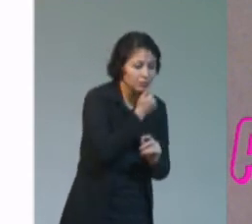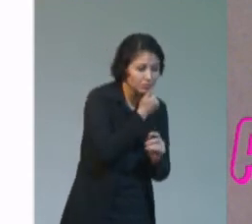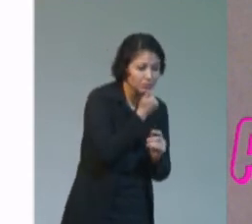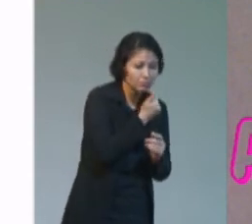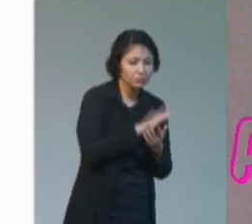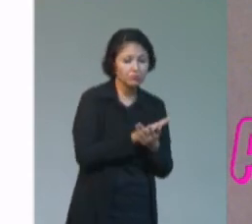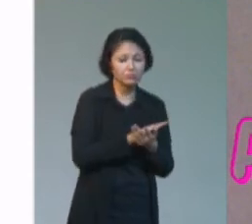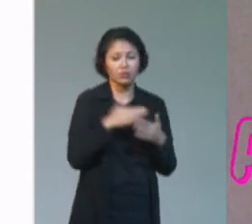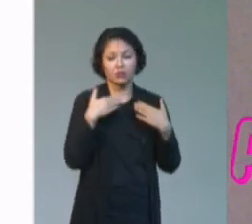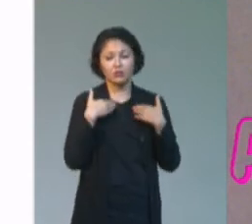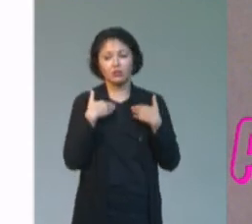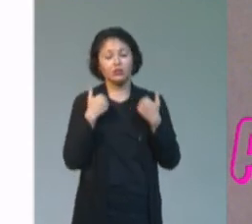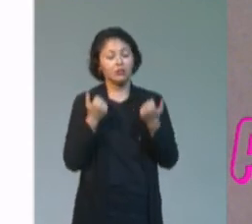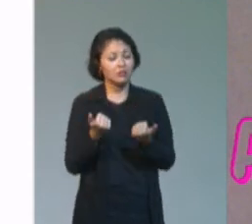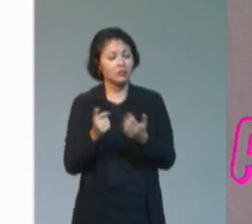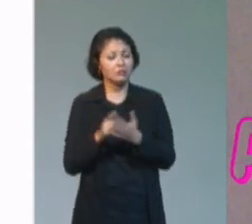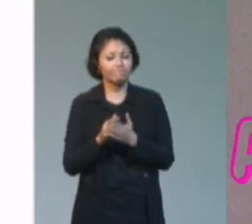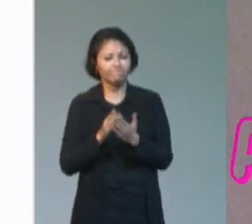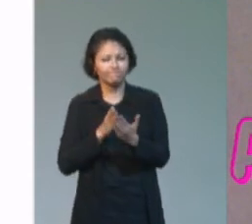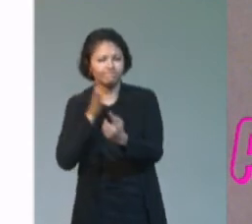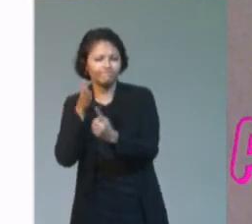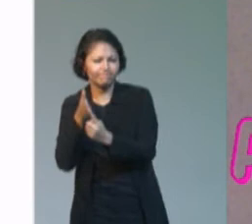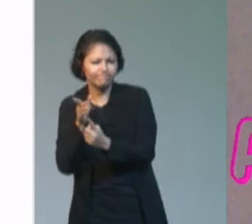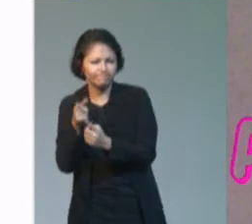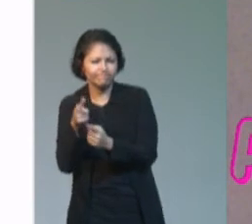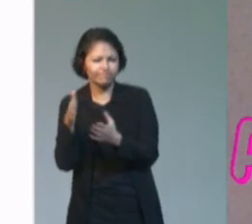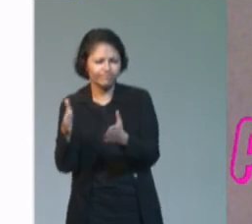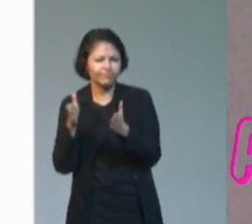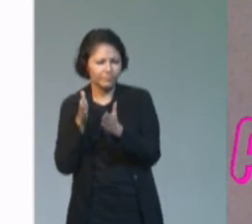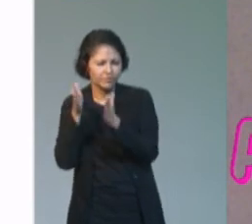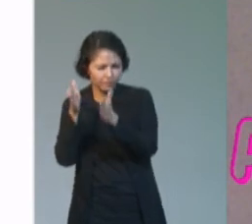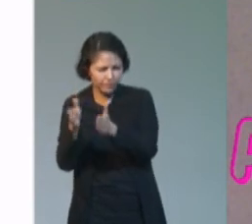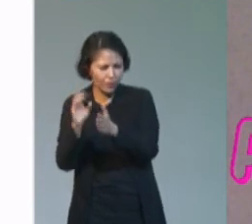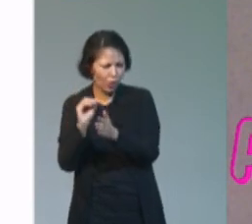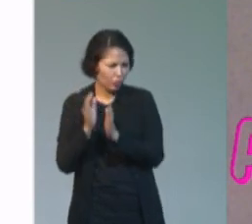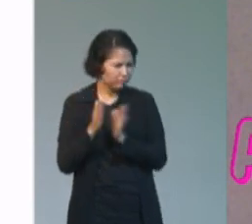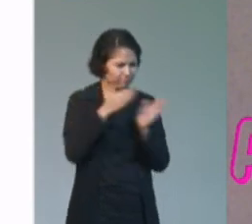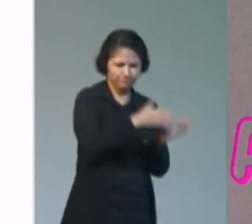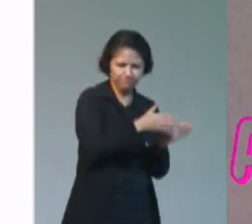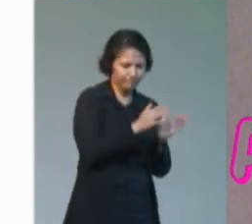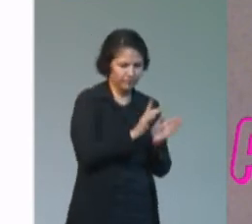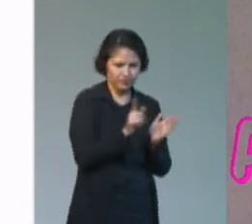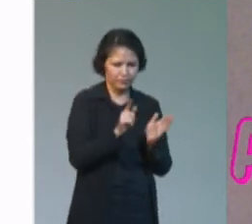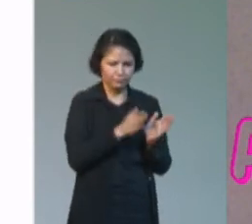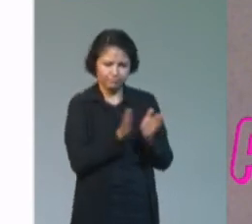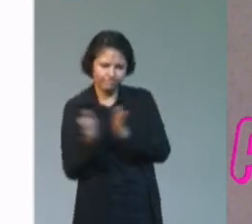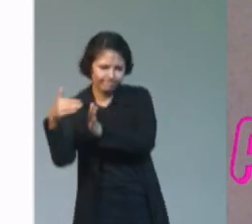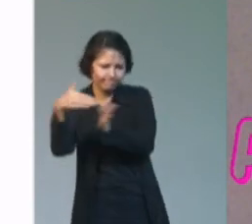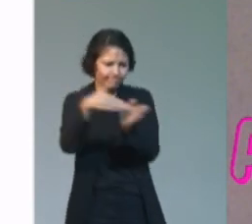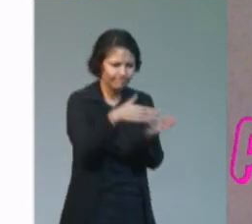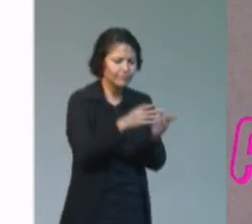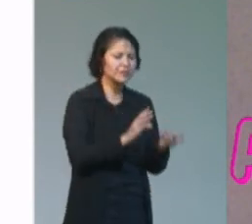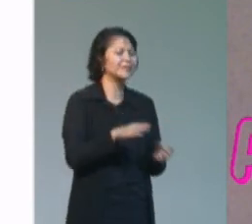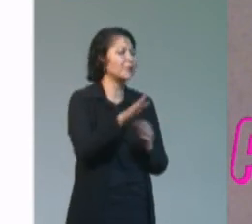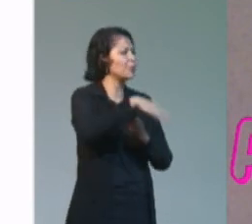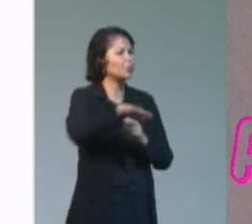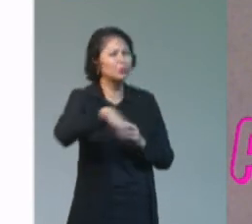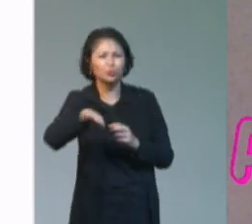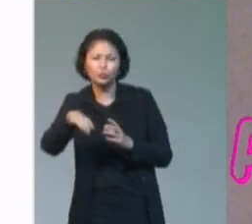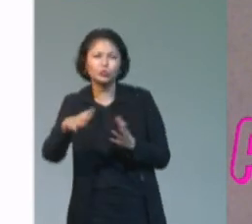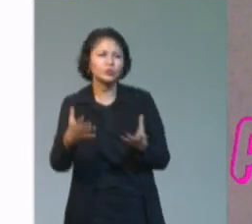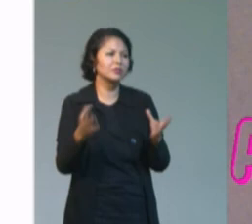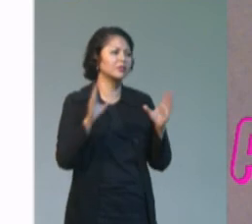hipótesis nula significa por donde no tenemos que ir y por tanto esos ya las pistas sobre el terreno de la investigación